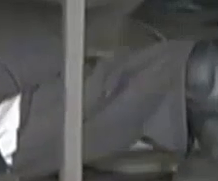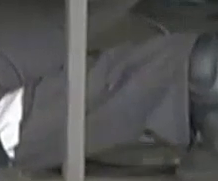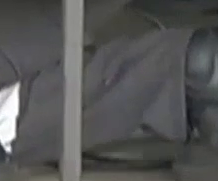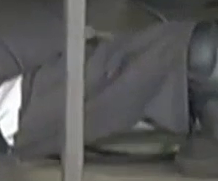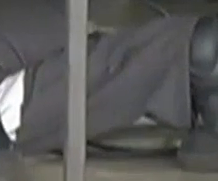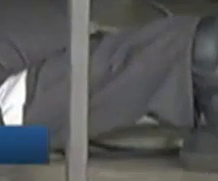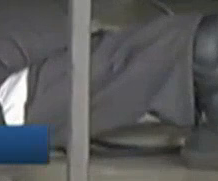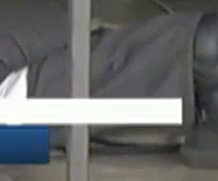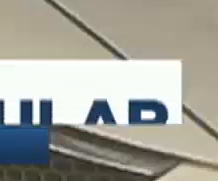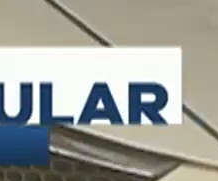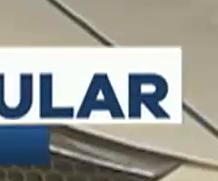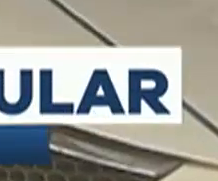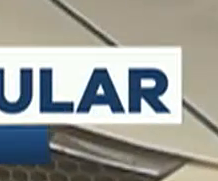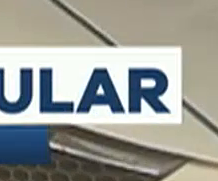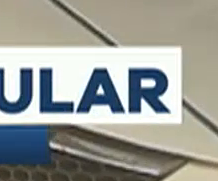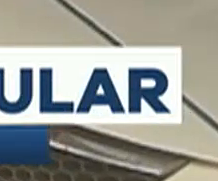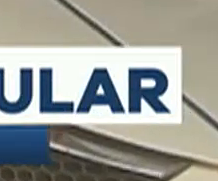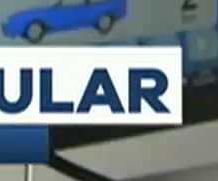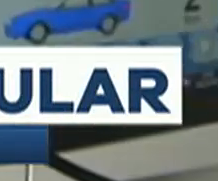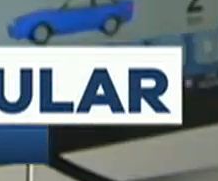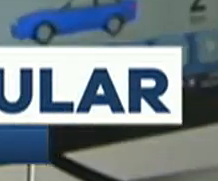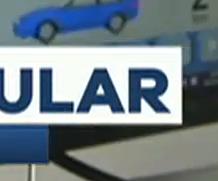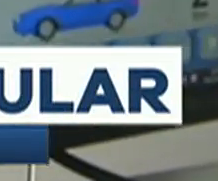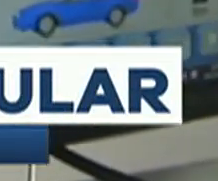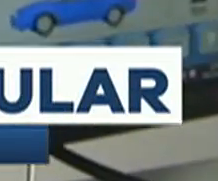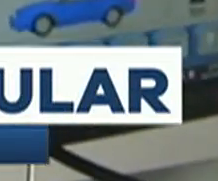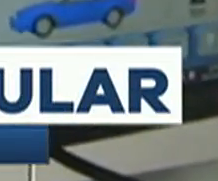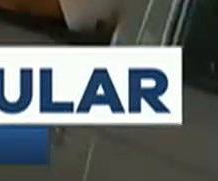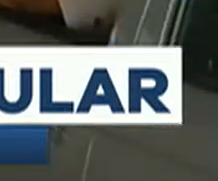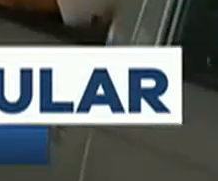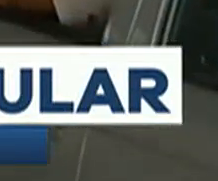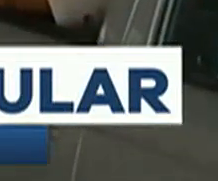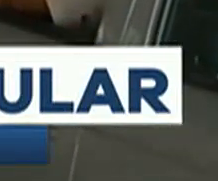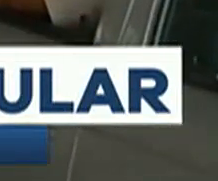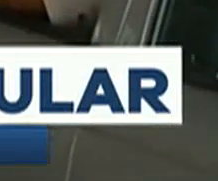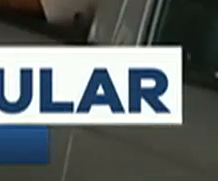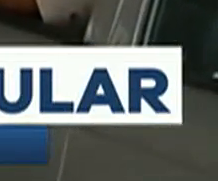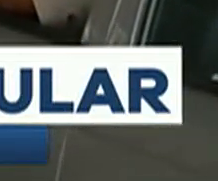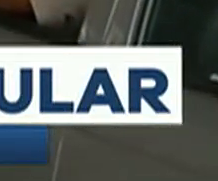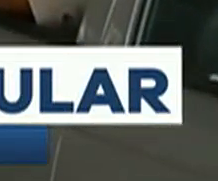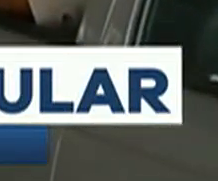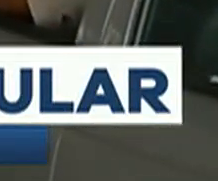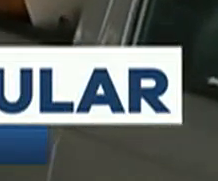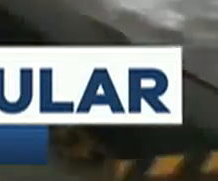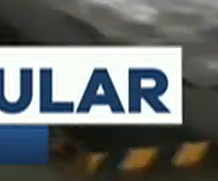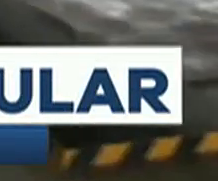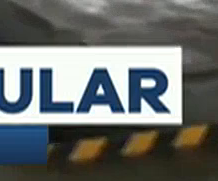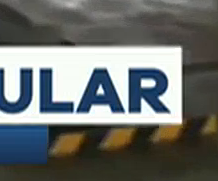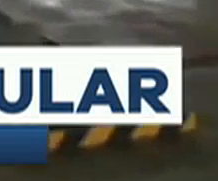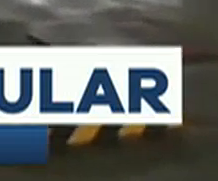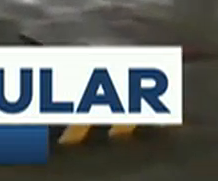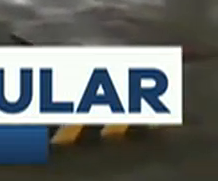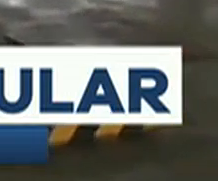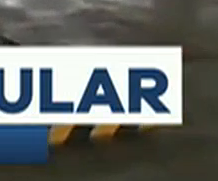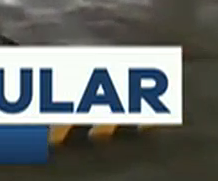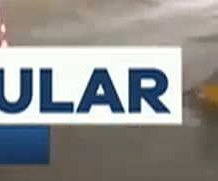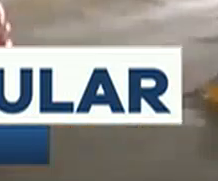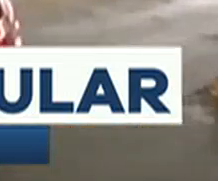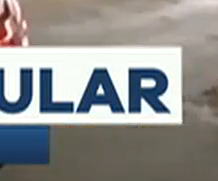Más adelante en nuestro segmento Preguntando al Experto, trataremos el tema sobre los servicios de revisión